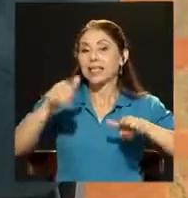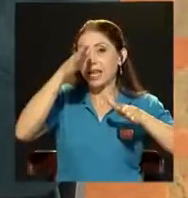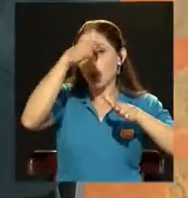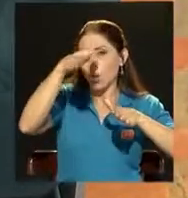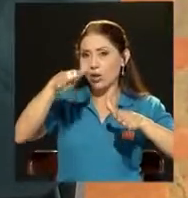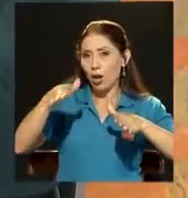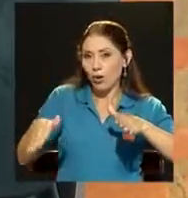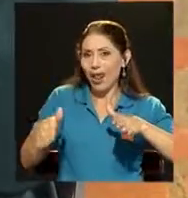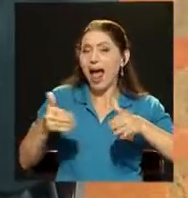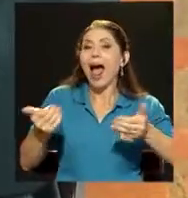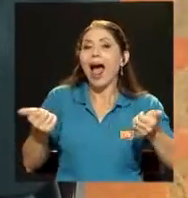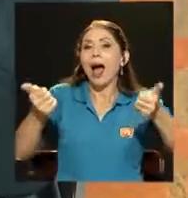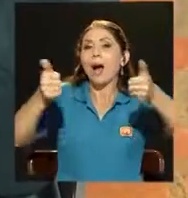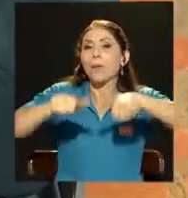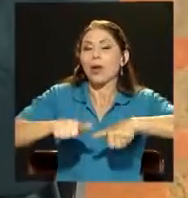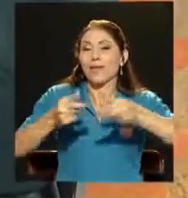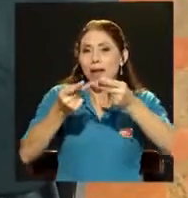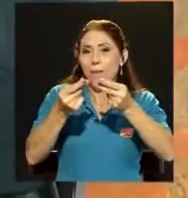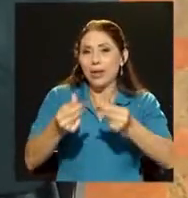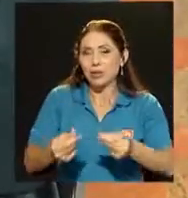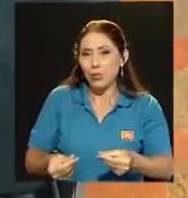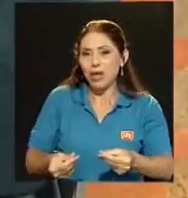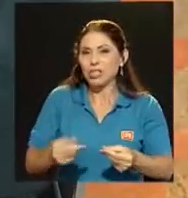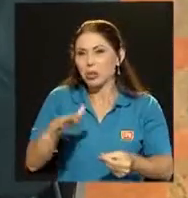el presupuesto de alrededor del